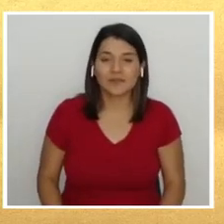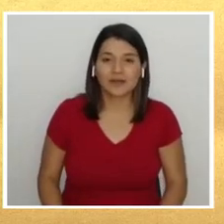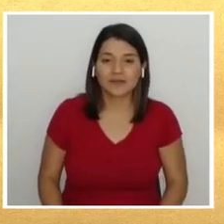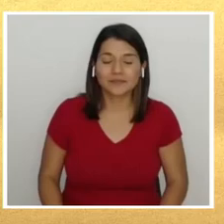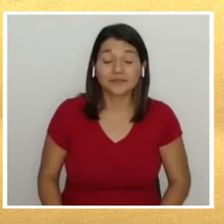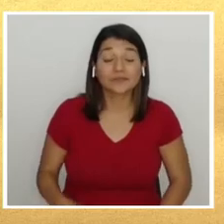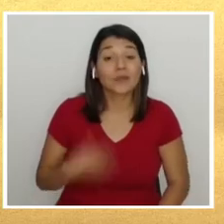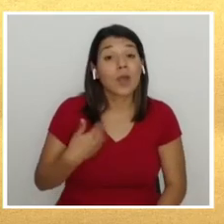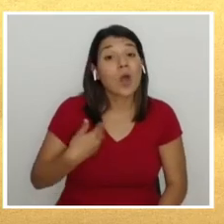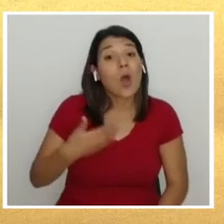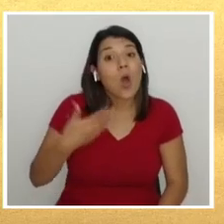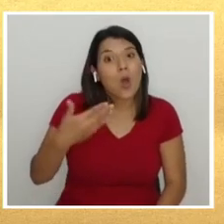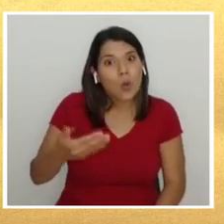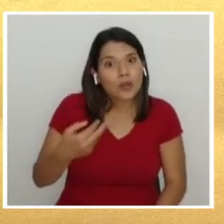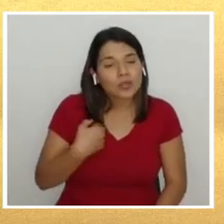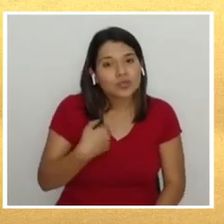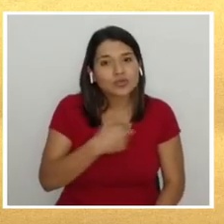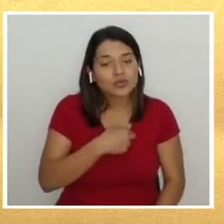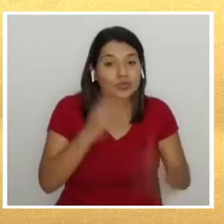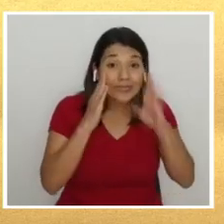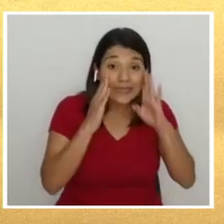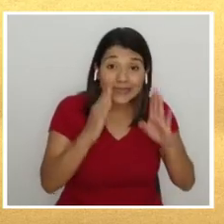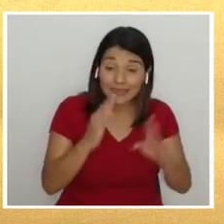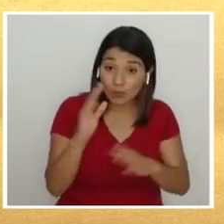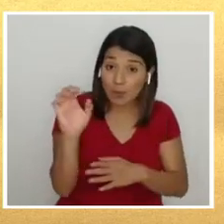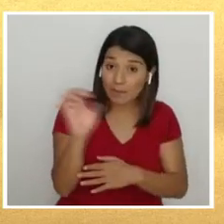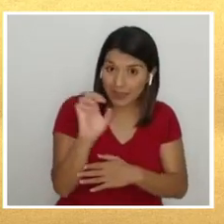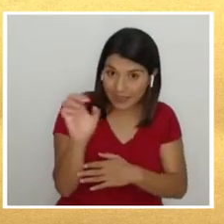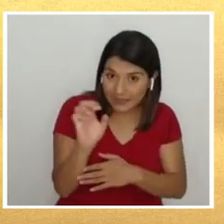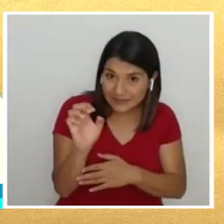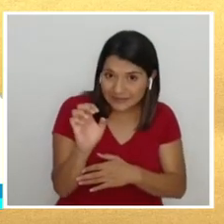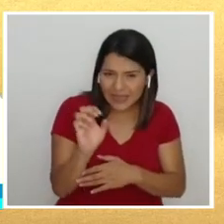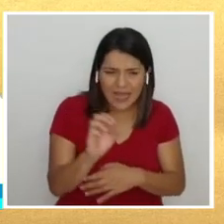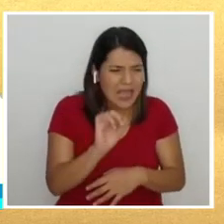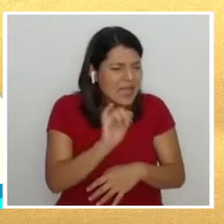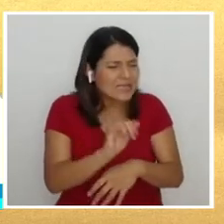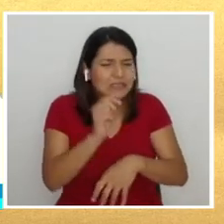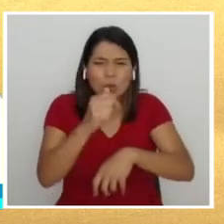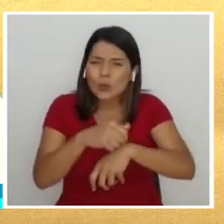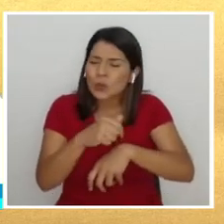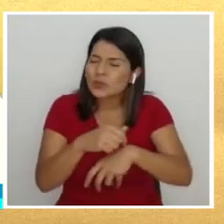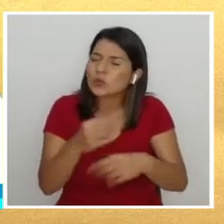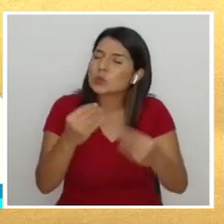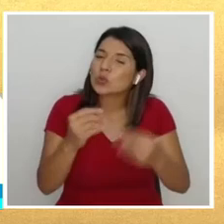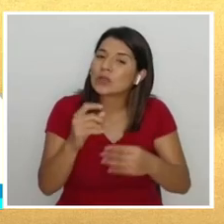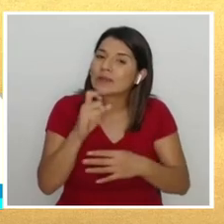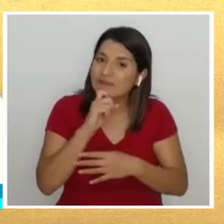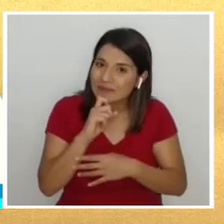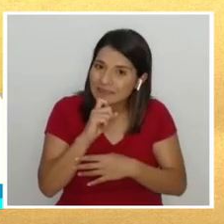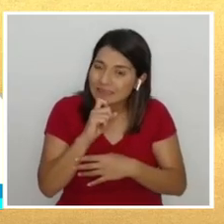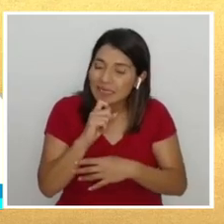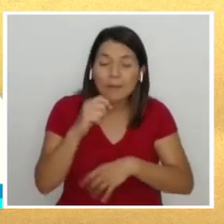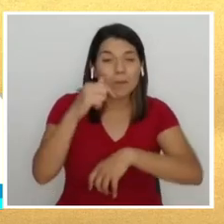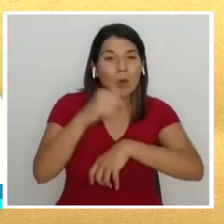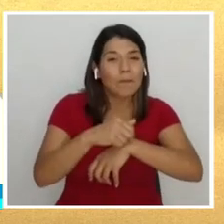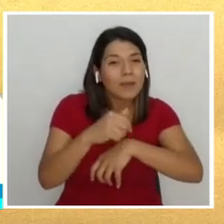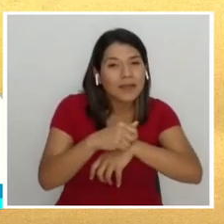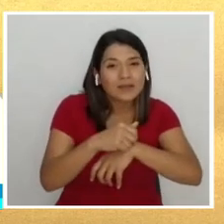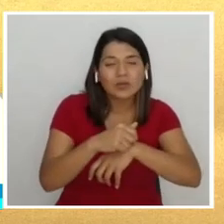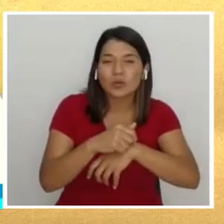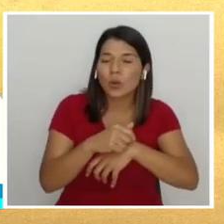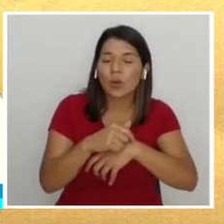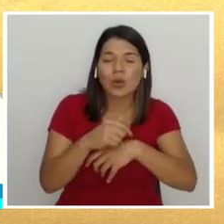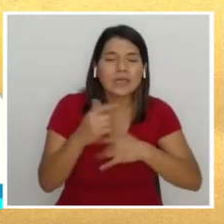se atienden emergencias, esos momentos son momentos difíciles, son momentos donde se acumula mucho